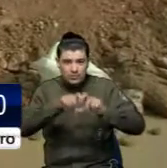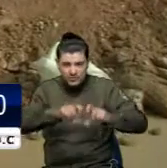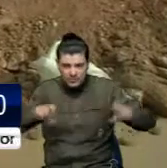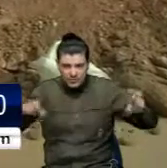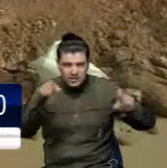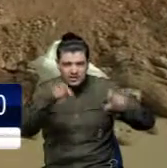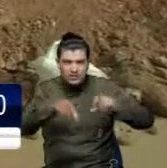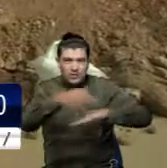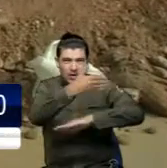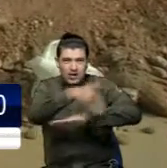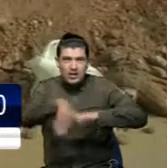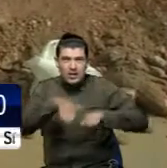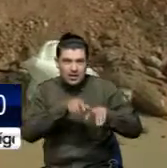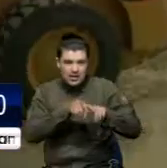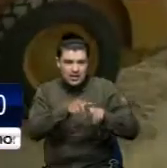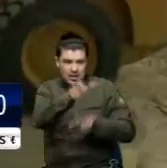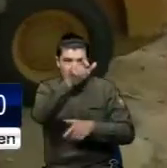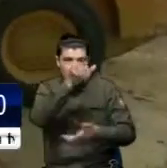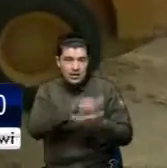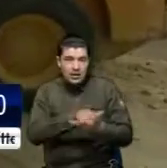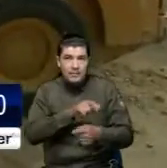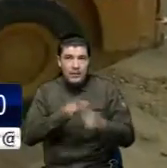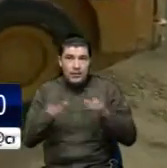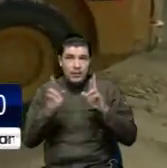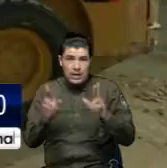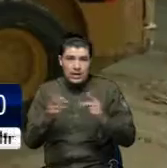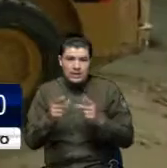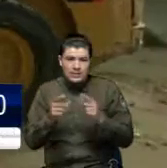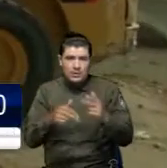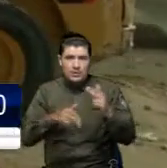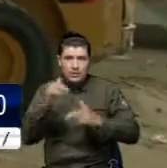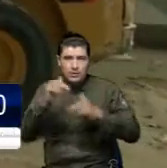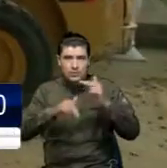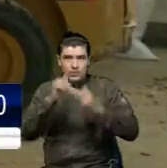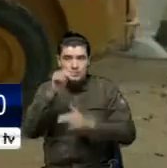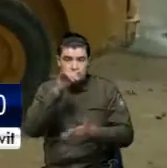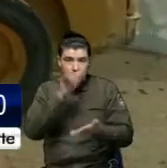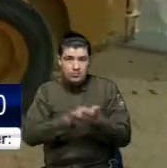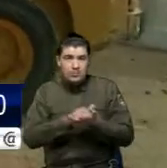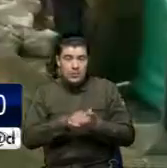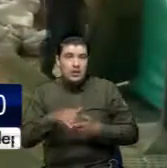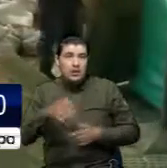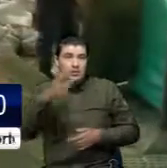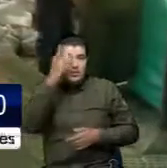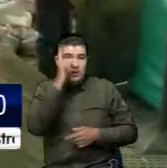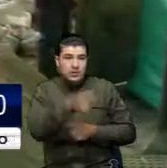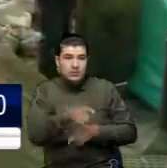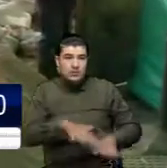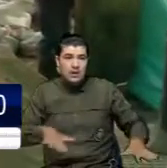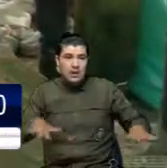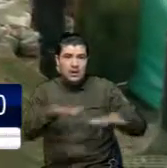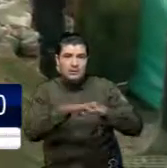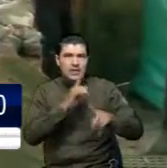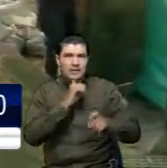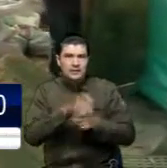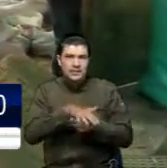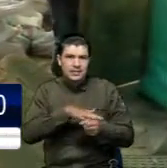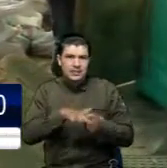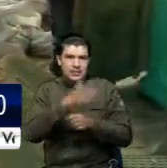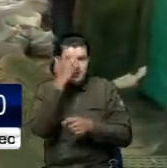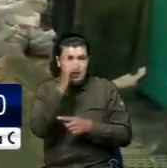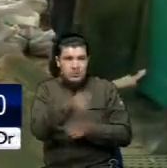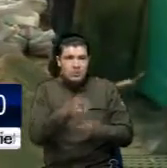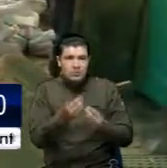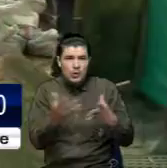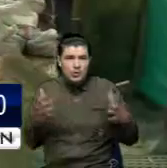que es la mitad de las dos calzadas. Se espera concluir lo más rápido posible los trabajos considerados en una zona crítica por la afluencia de